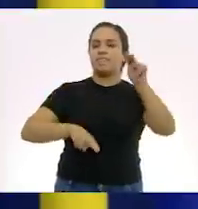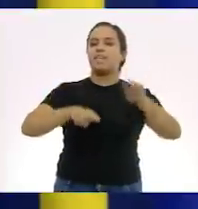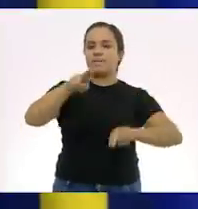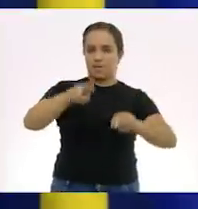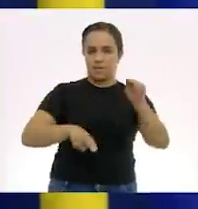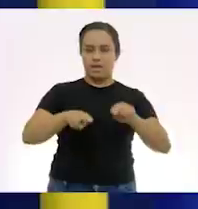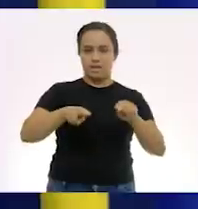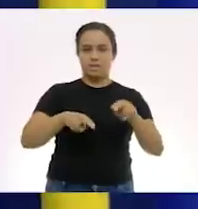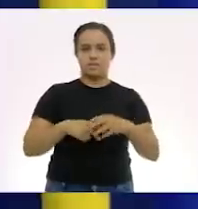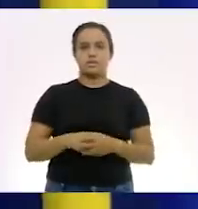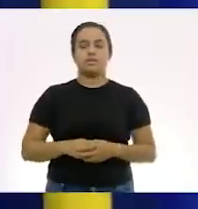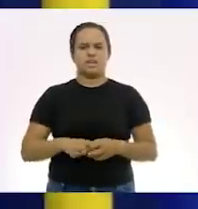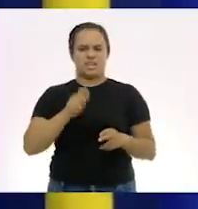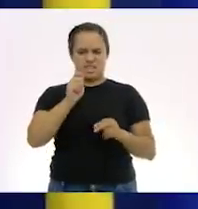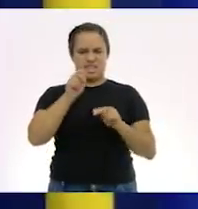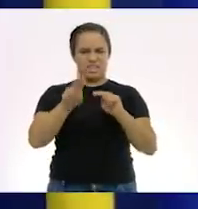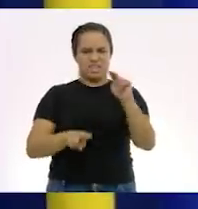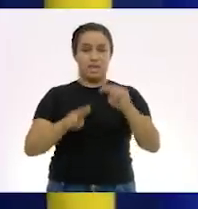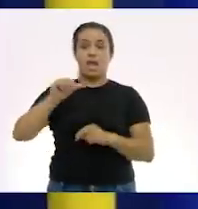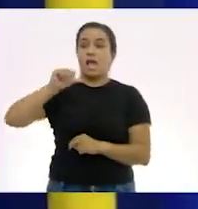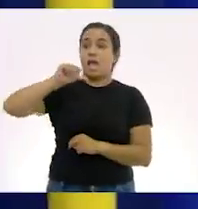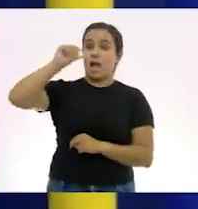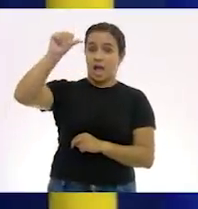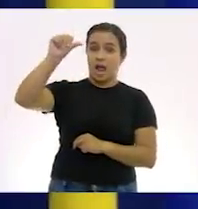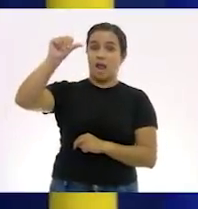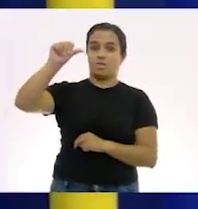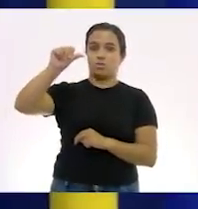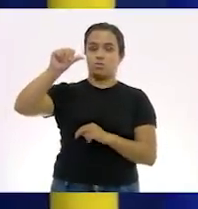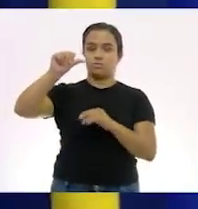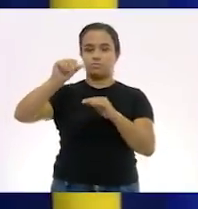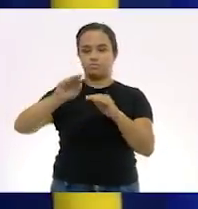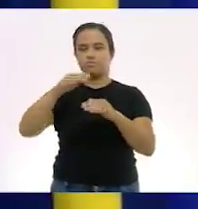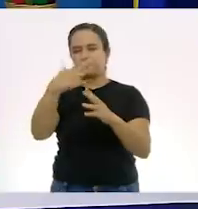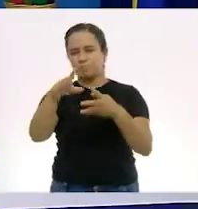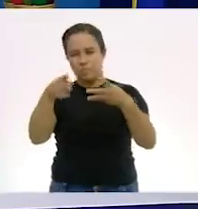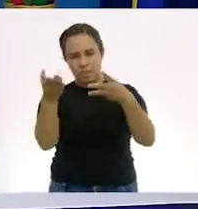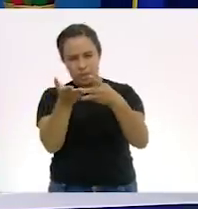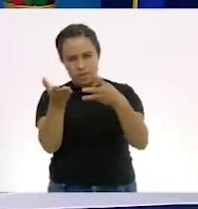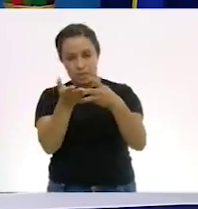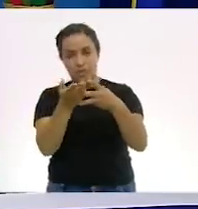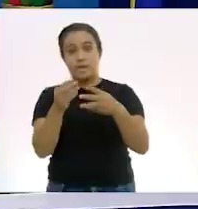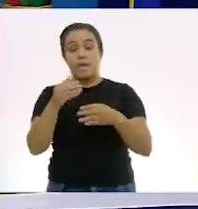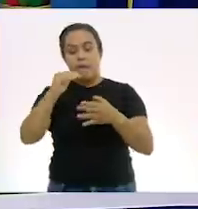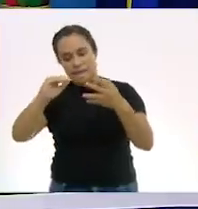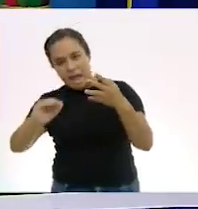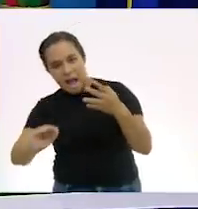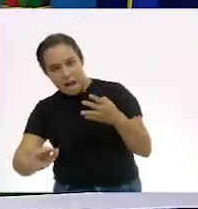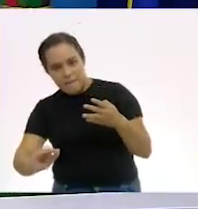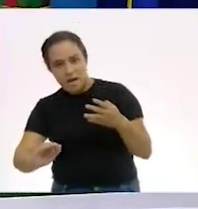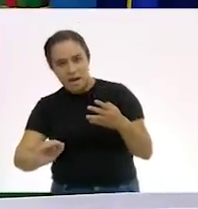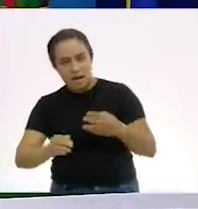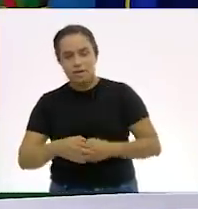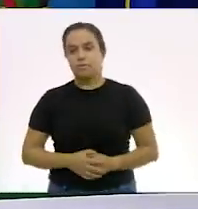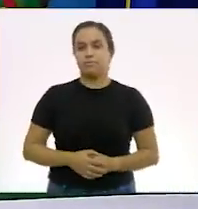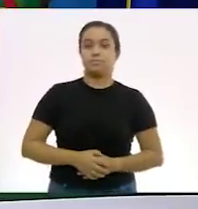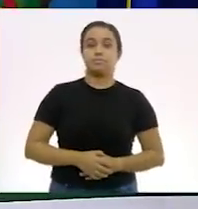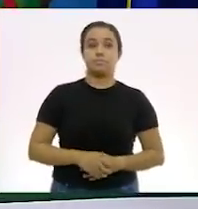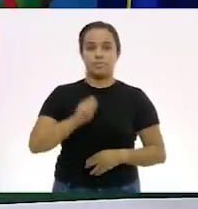mi espacio total porque claro, estamos moviéndonos. Ahora ya vimos que nos podemos desplazar en diferentes direcciones, pero ¿crees que podamos